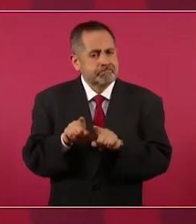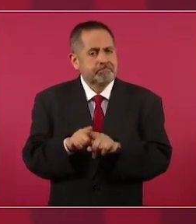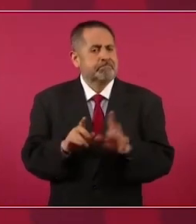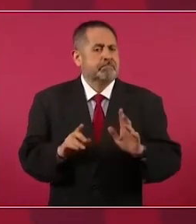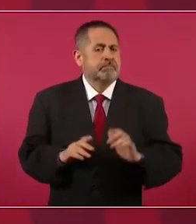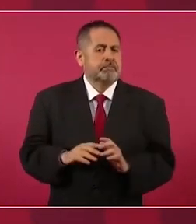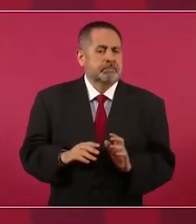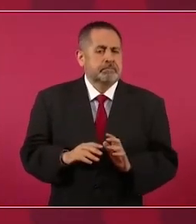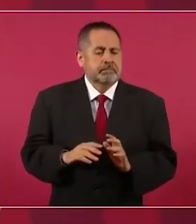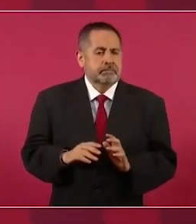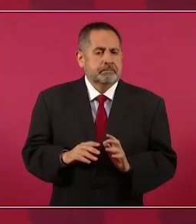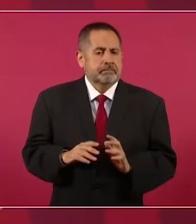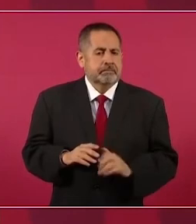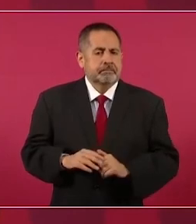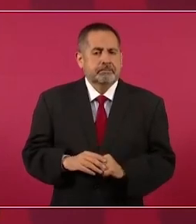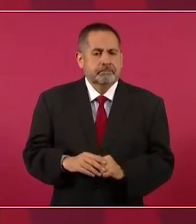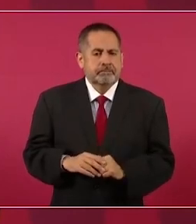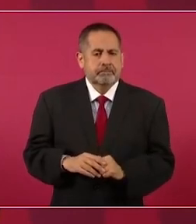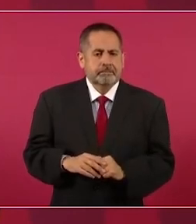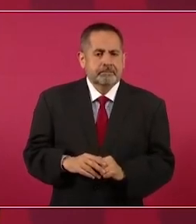una misma